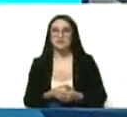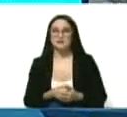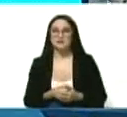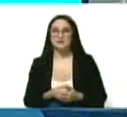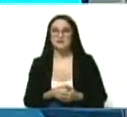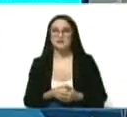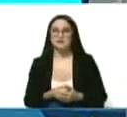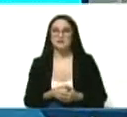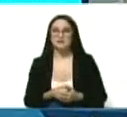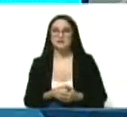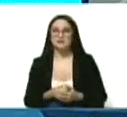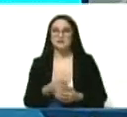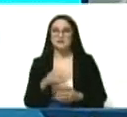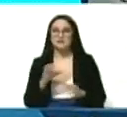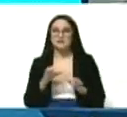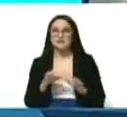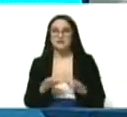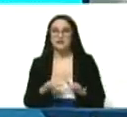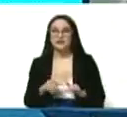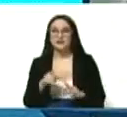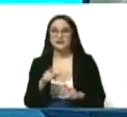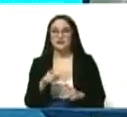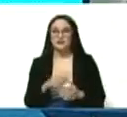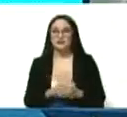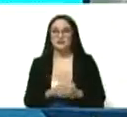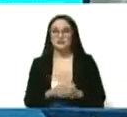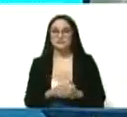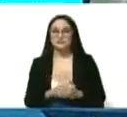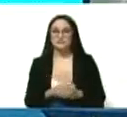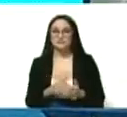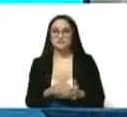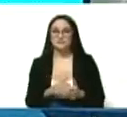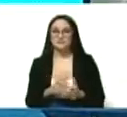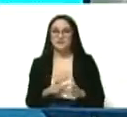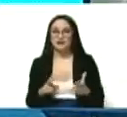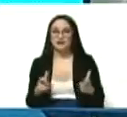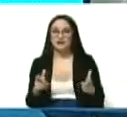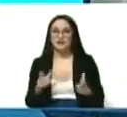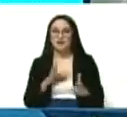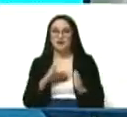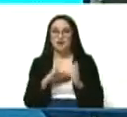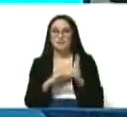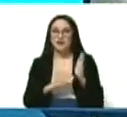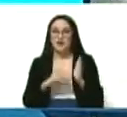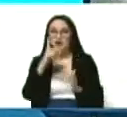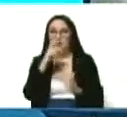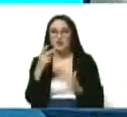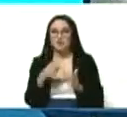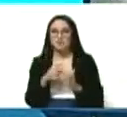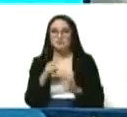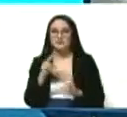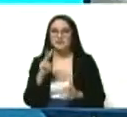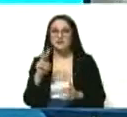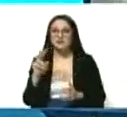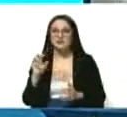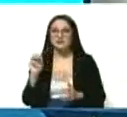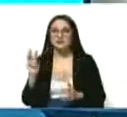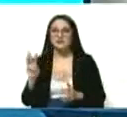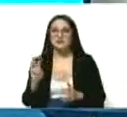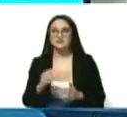dicho, fuera secretario al doctor general Calderón de la OPEP del año 2000 al año